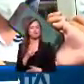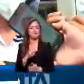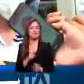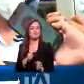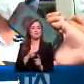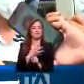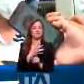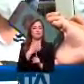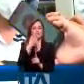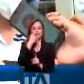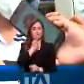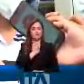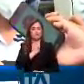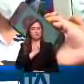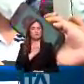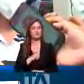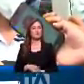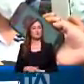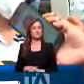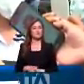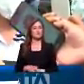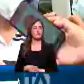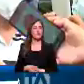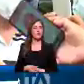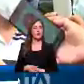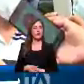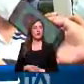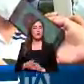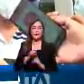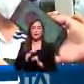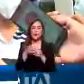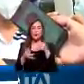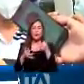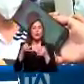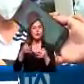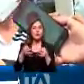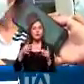a nuestros propios intereses. No se termina de comprender en el sistema judicial